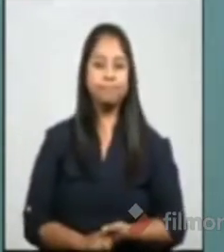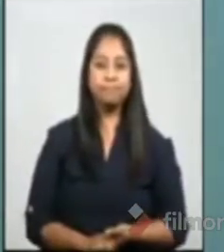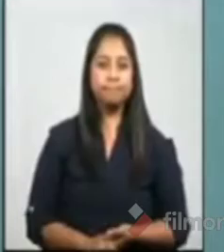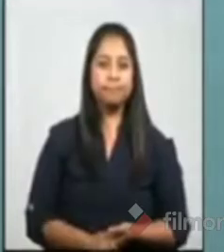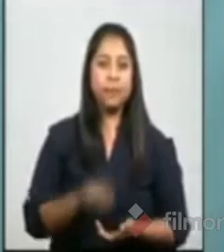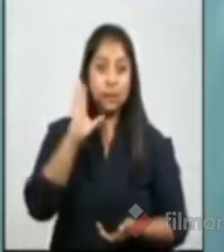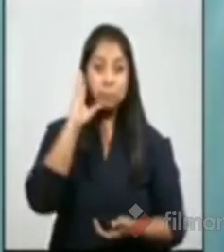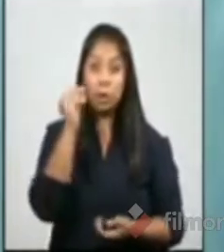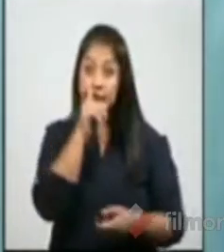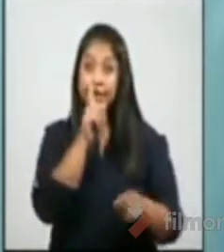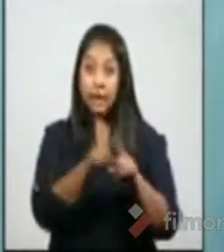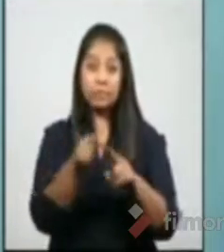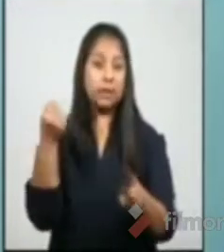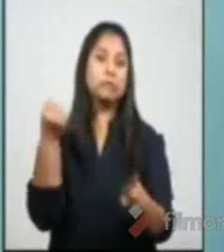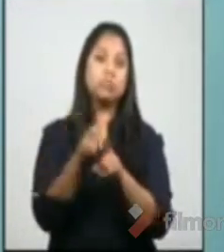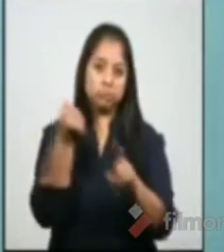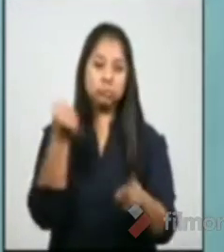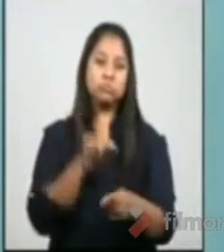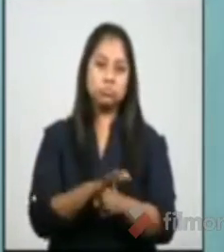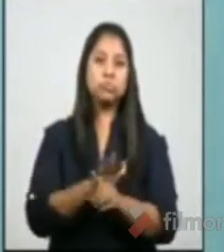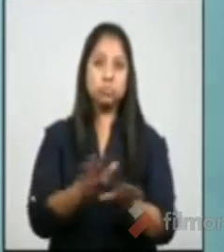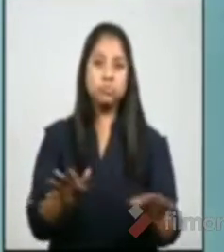porque también le tocó la pandemia,